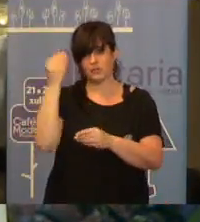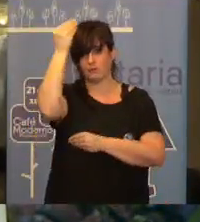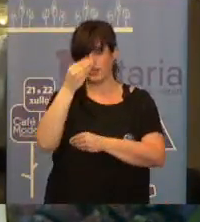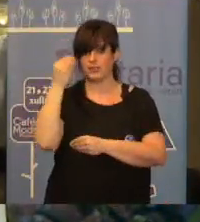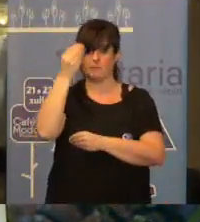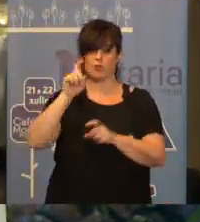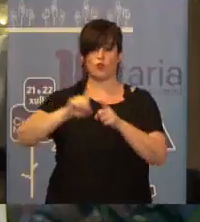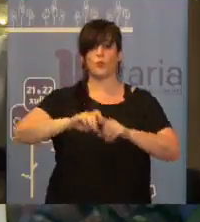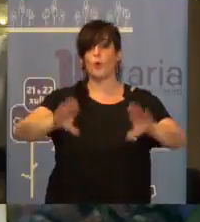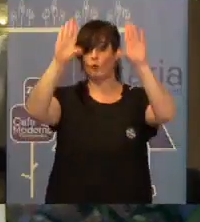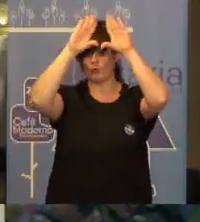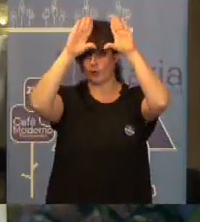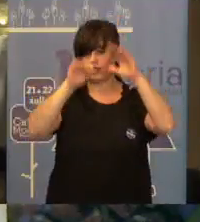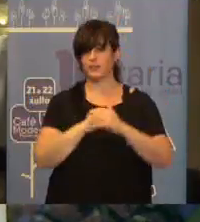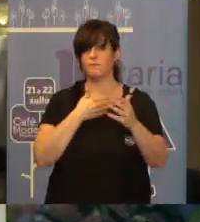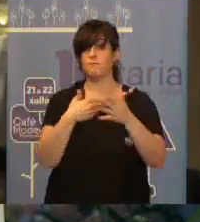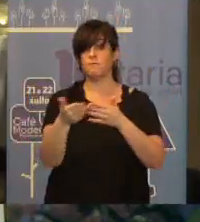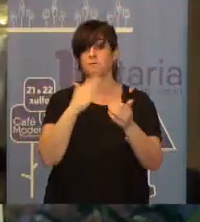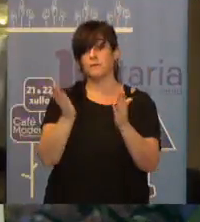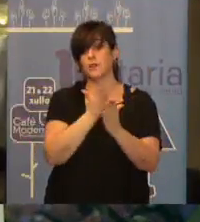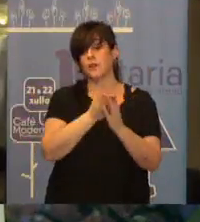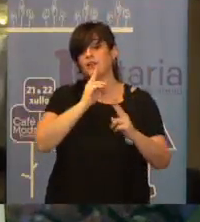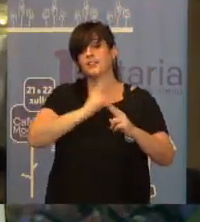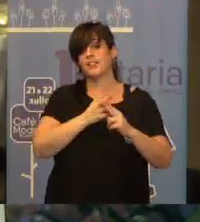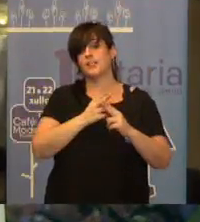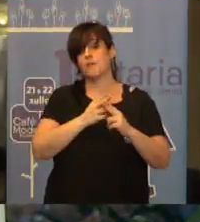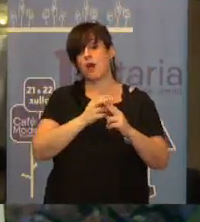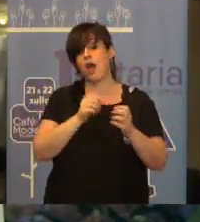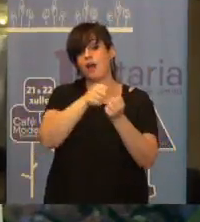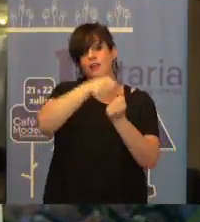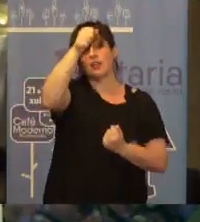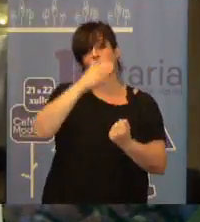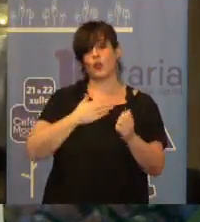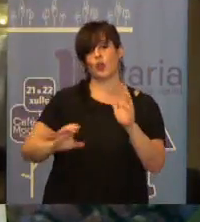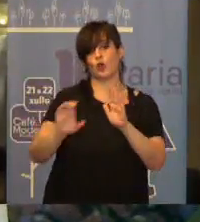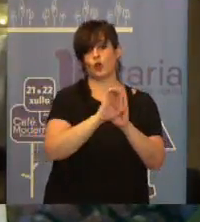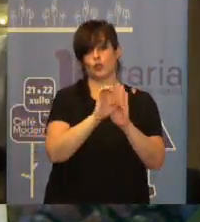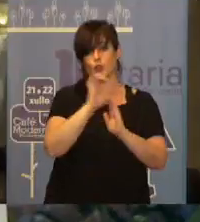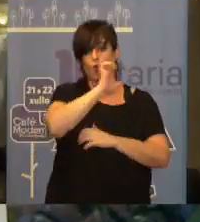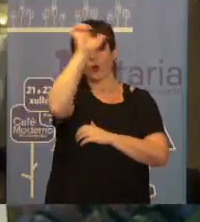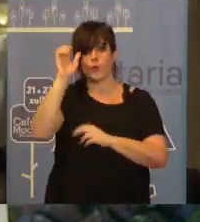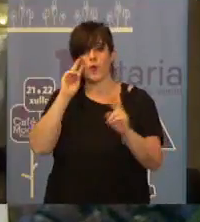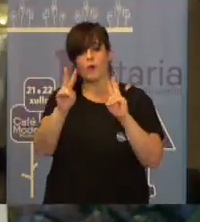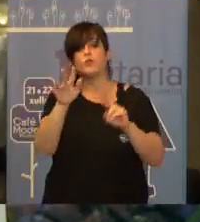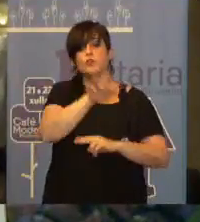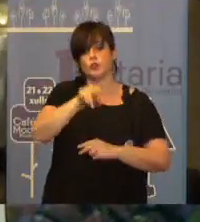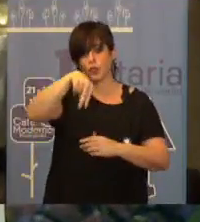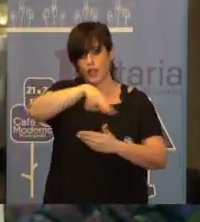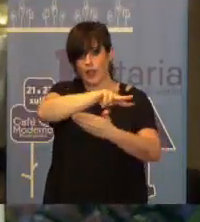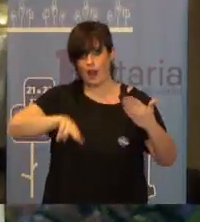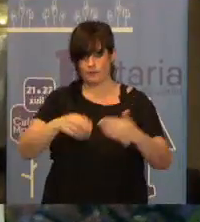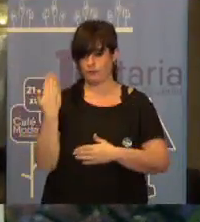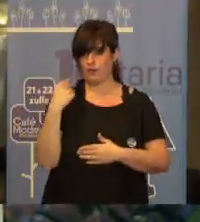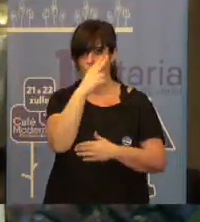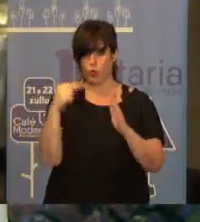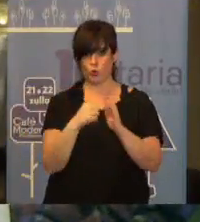campo, coautora do libro O Tratado da Constitución Europea Visións dende Galiza, do ano 2005. Dende